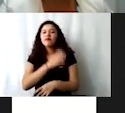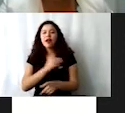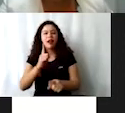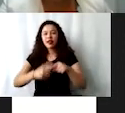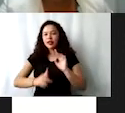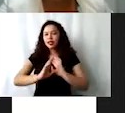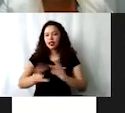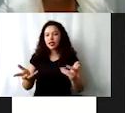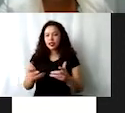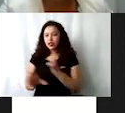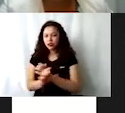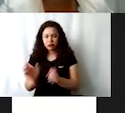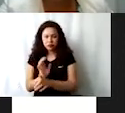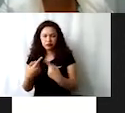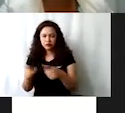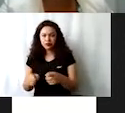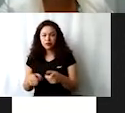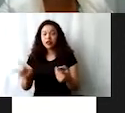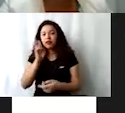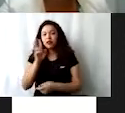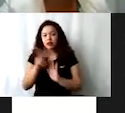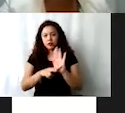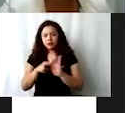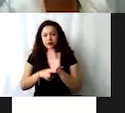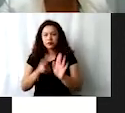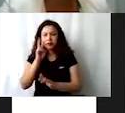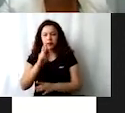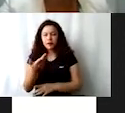este video.